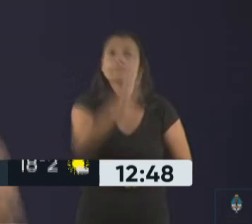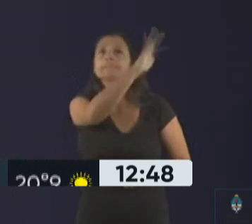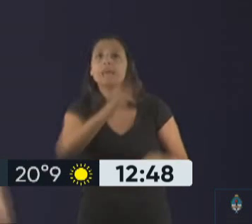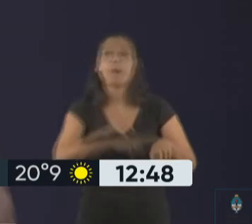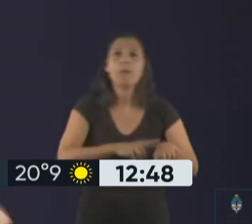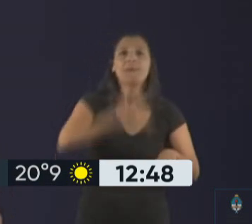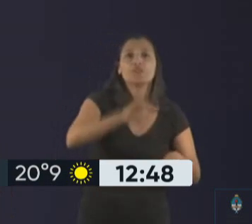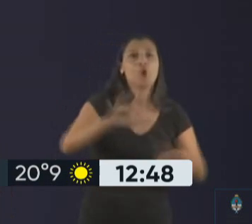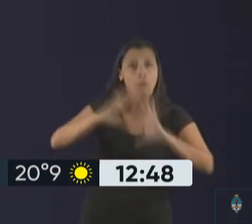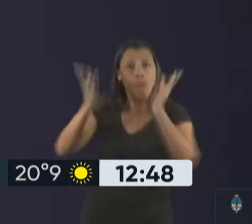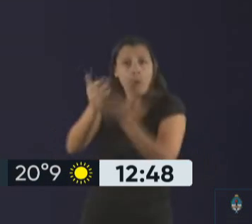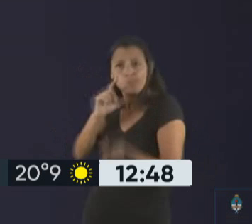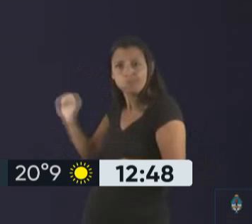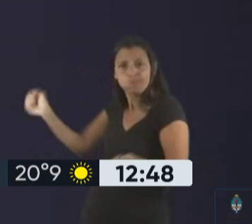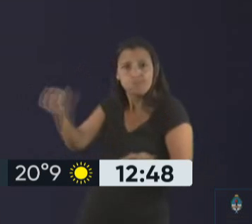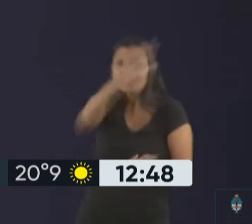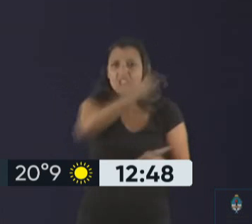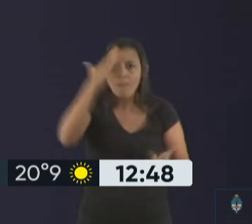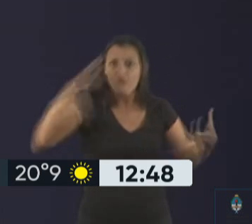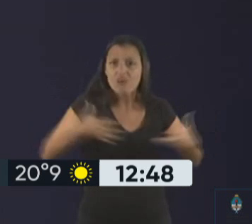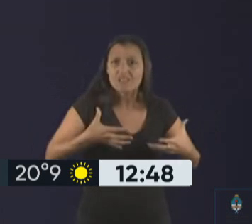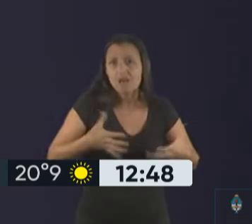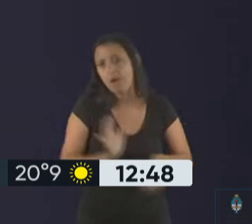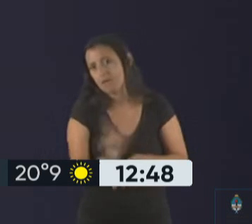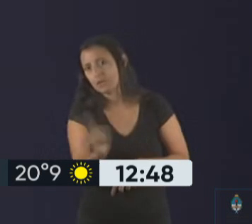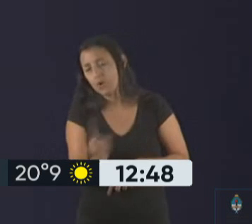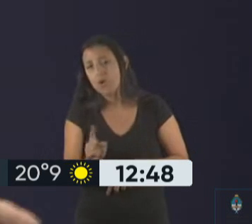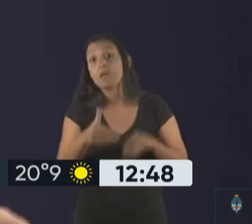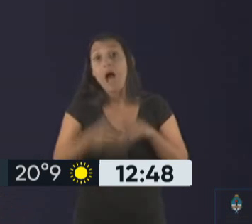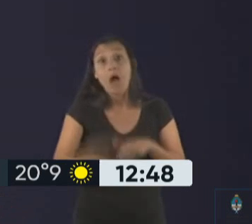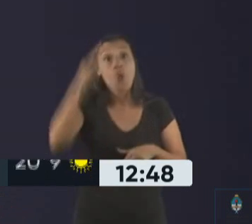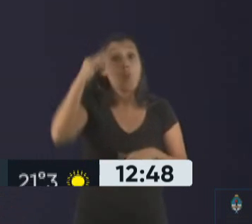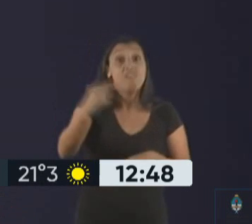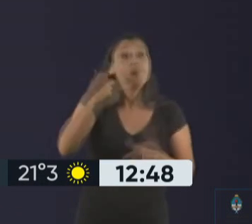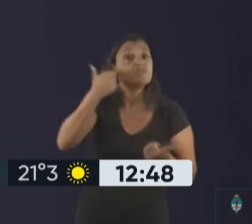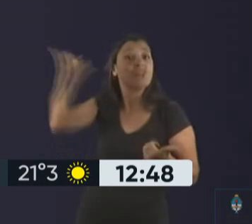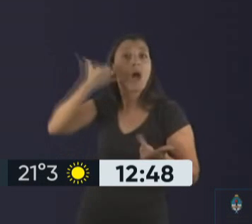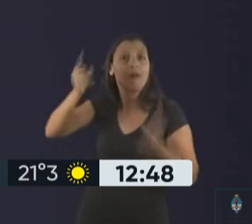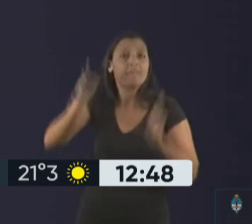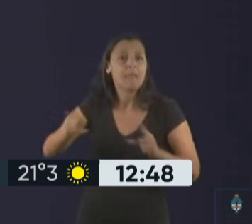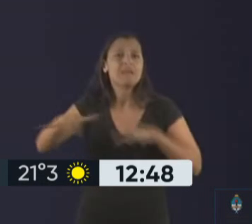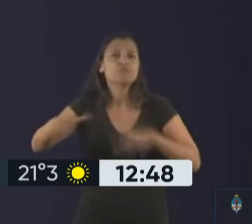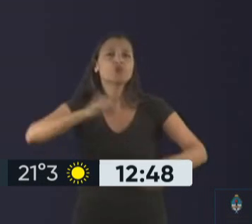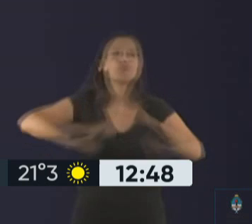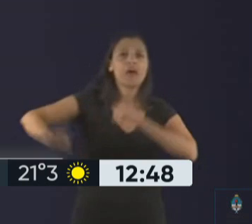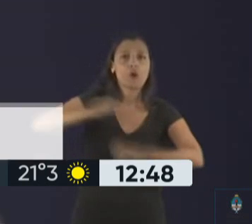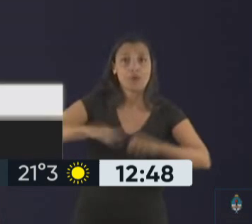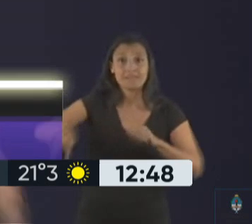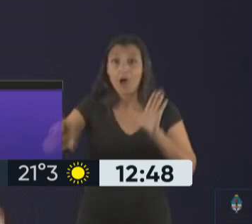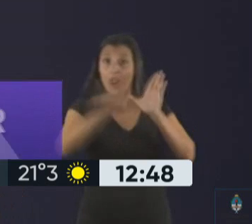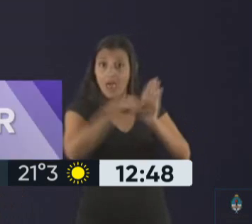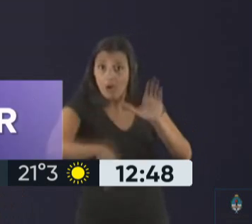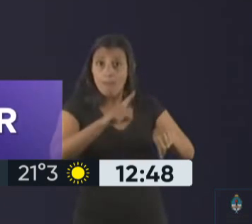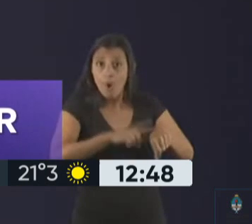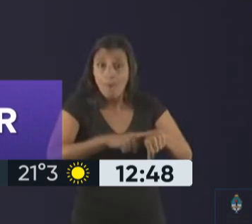que en el mundo se hace de las Fuerzas Armadas, particularmente a partir del 9/11 y de los hechos terroristas. Con la legislación actual argentina, las